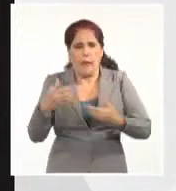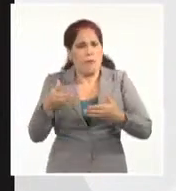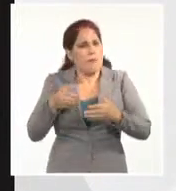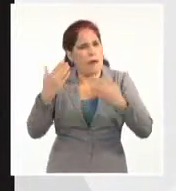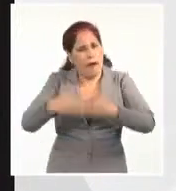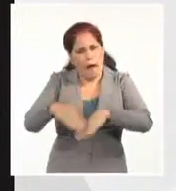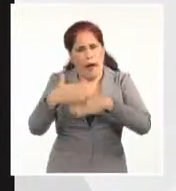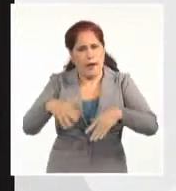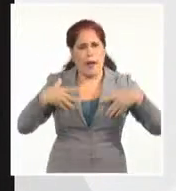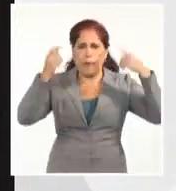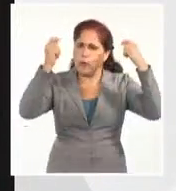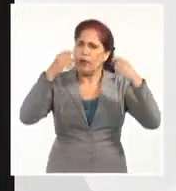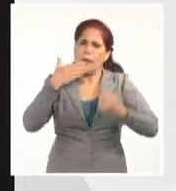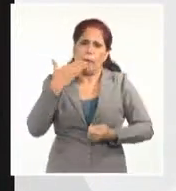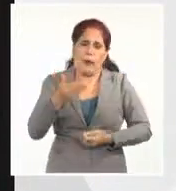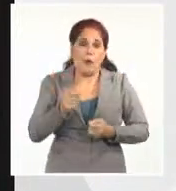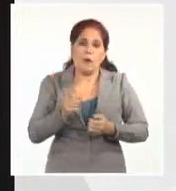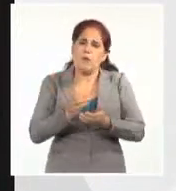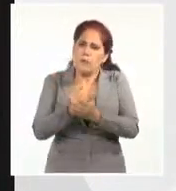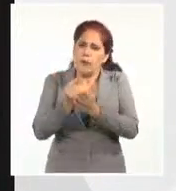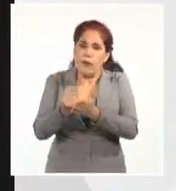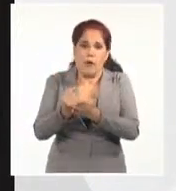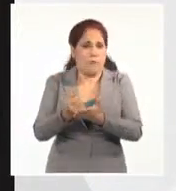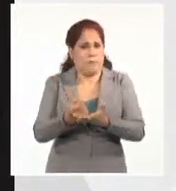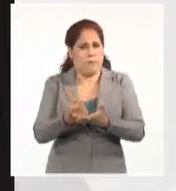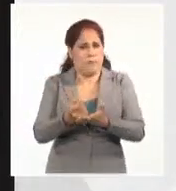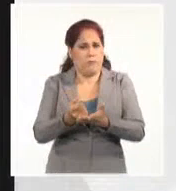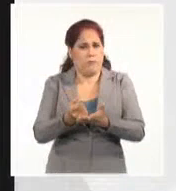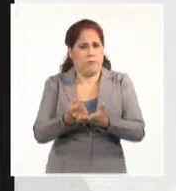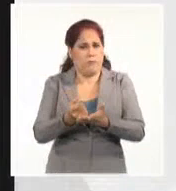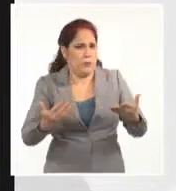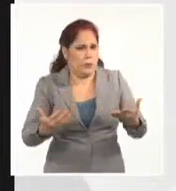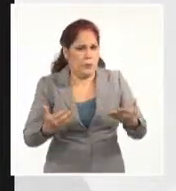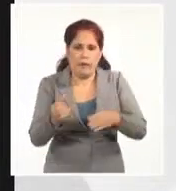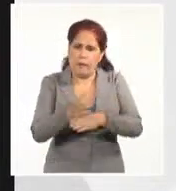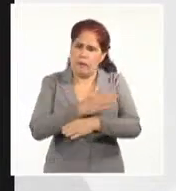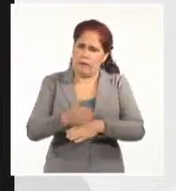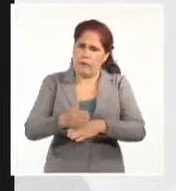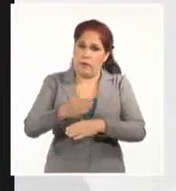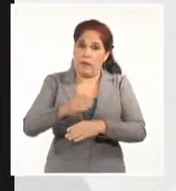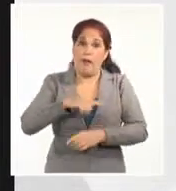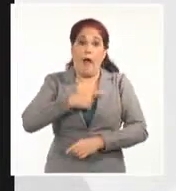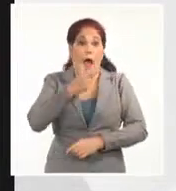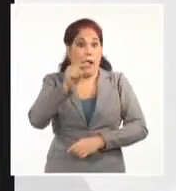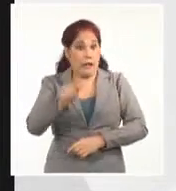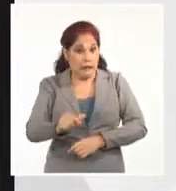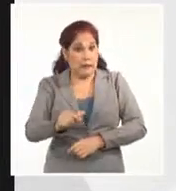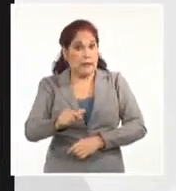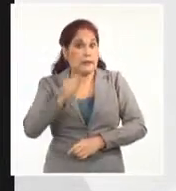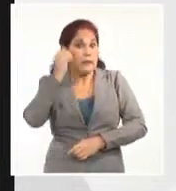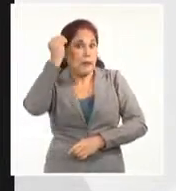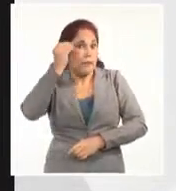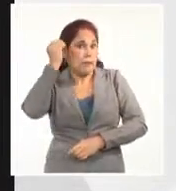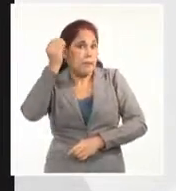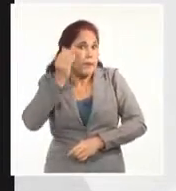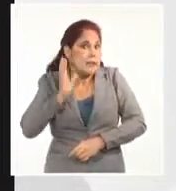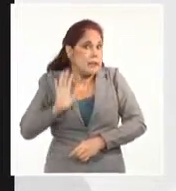un poco la descripción del hilo, la realidad es que artistas que seguramente